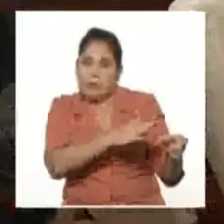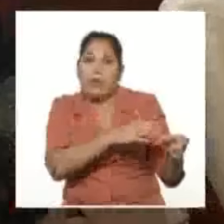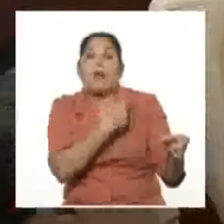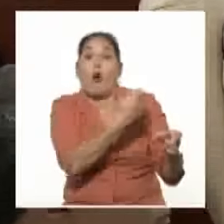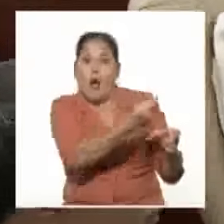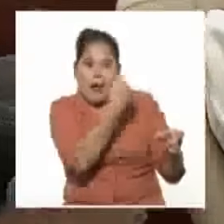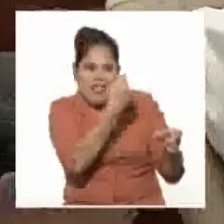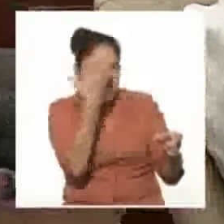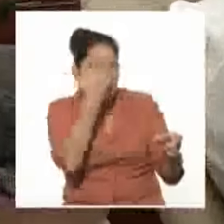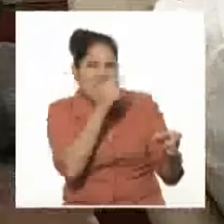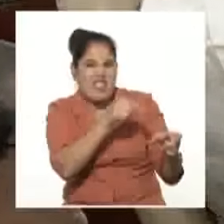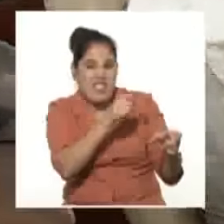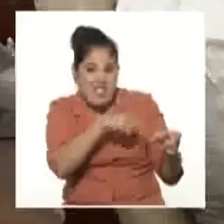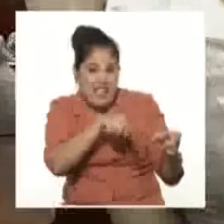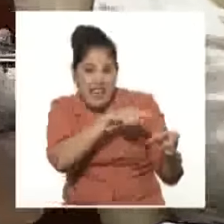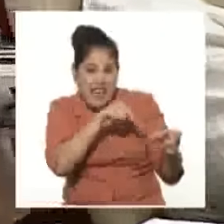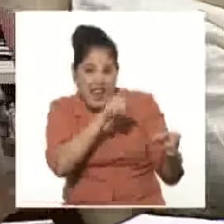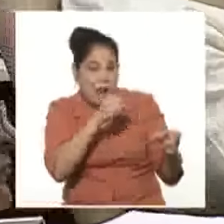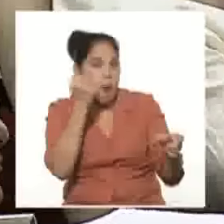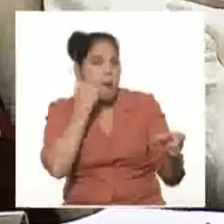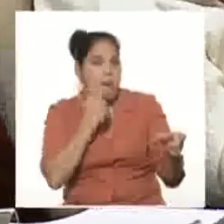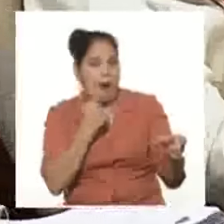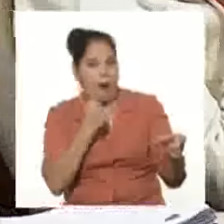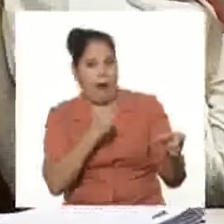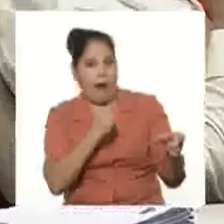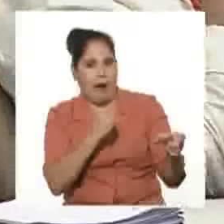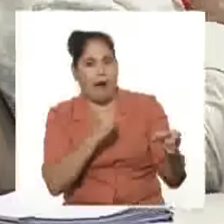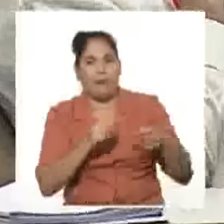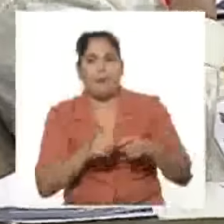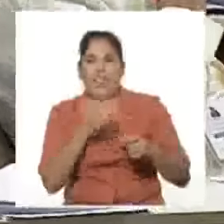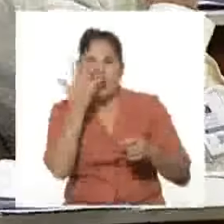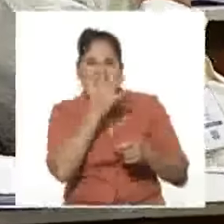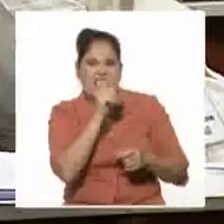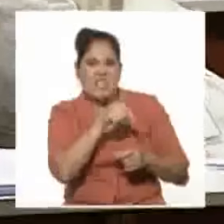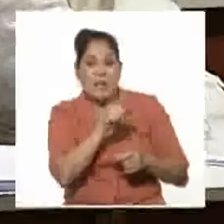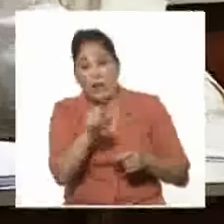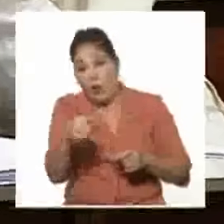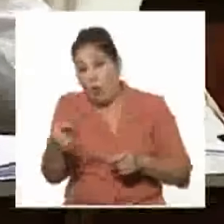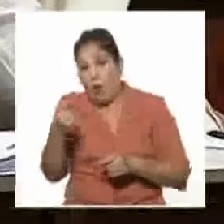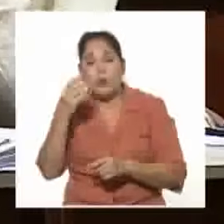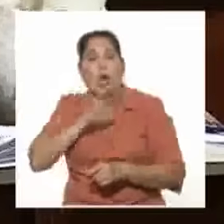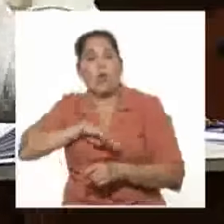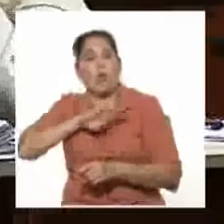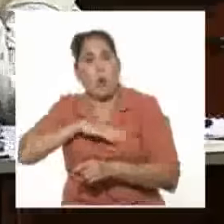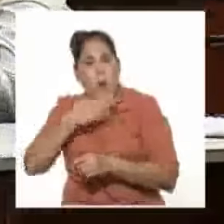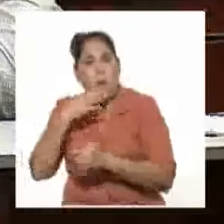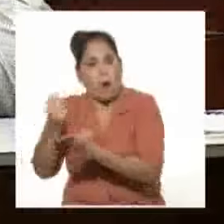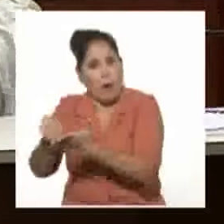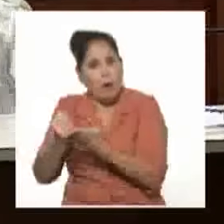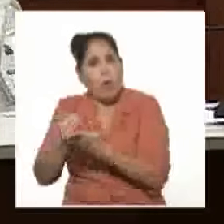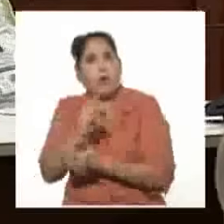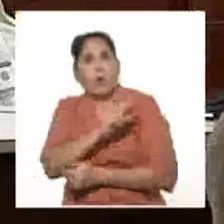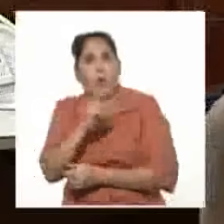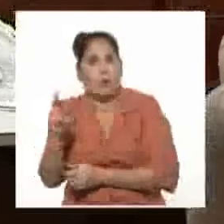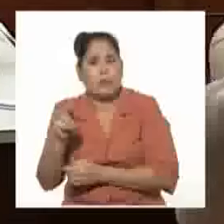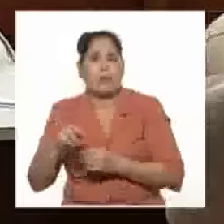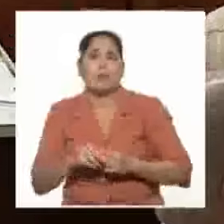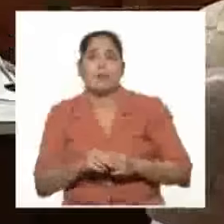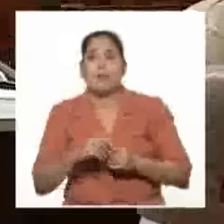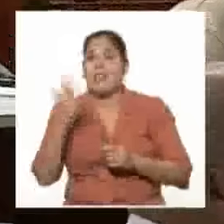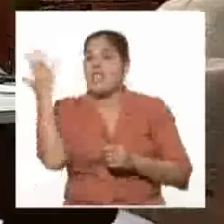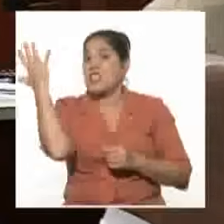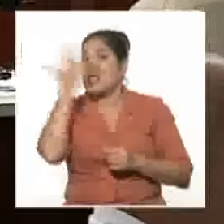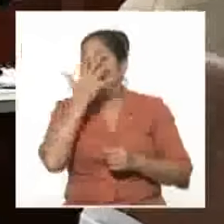enseñan quiénes están hechos de una manera humana, quiénes están hechos de una manera noble y generosa y quiénes están hechos